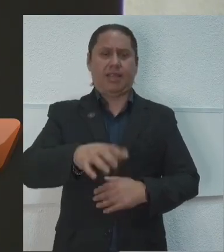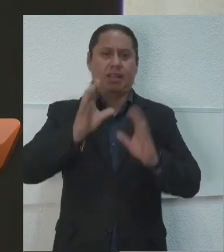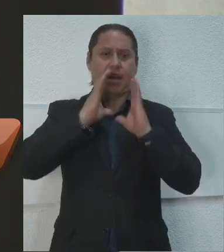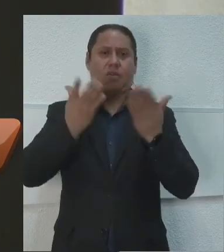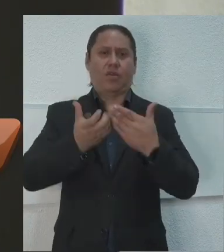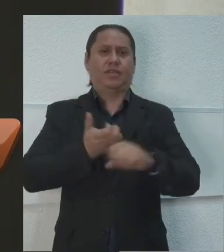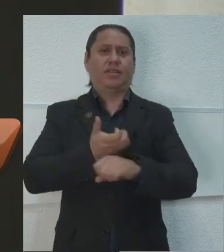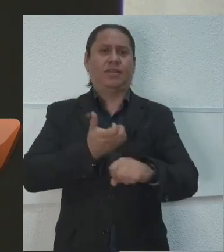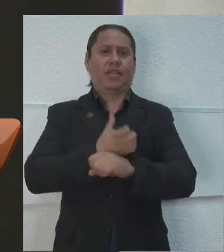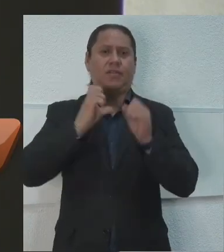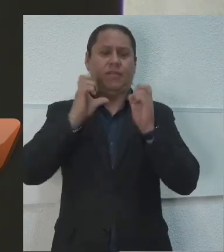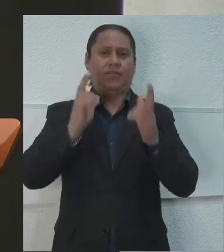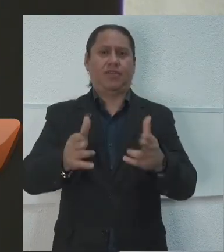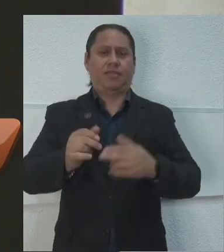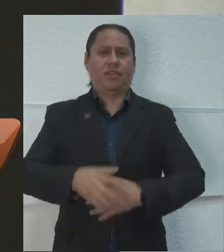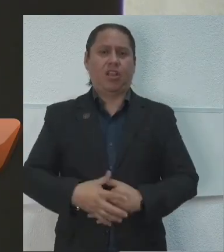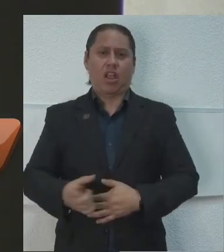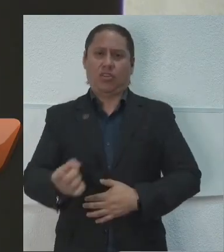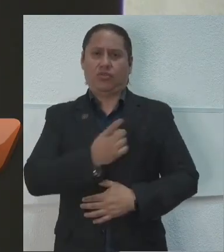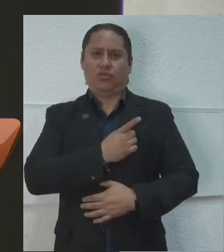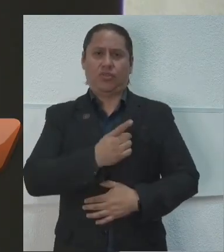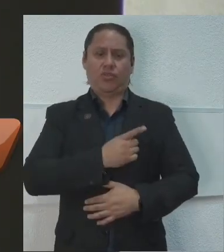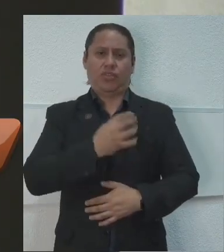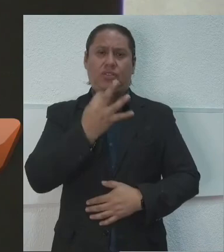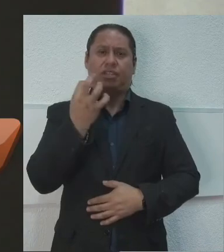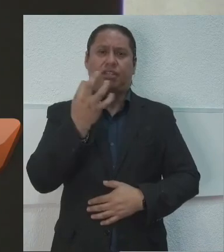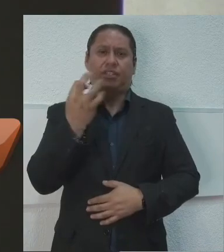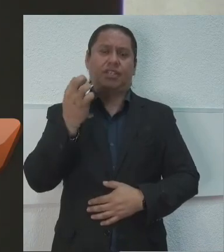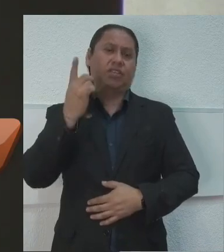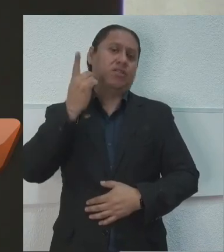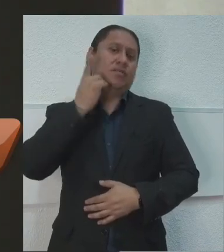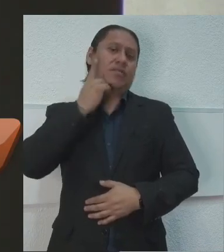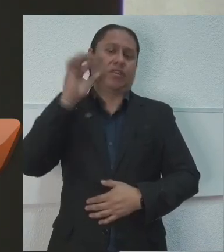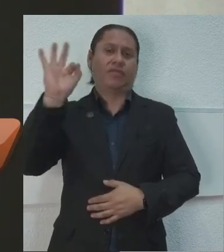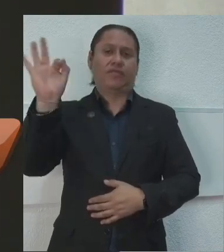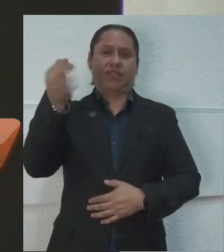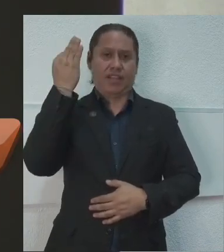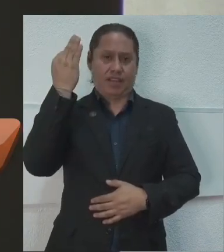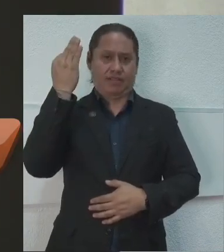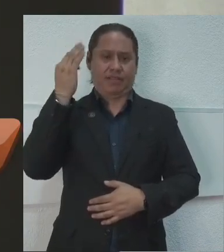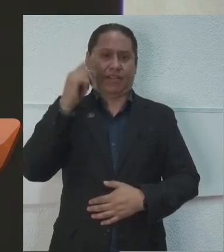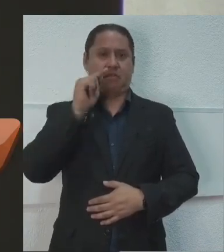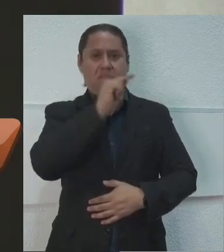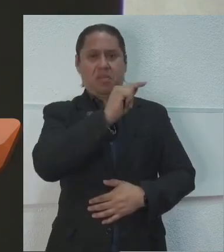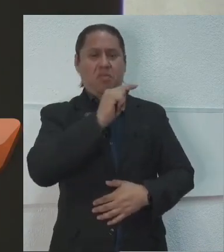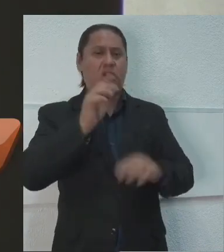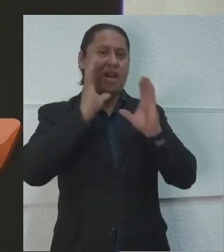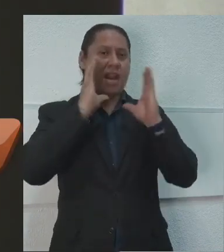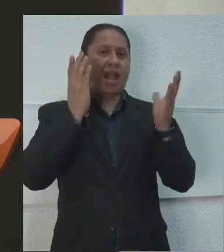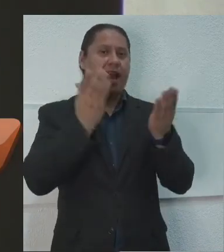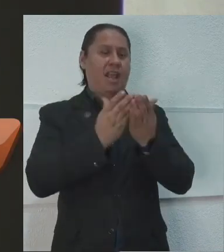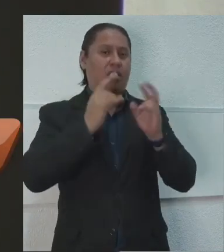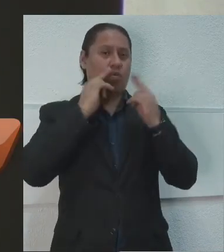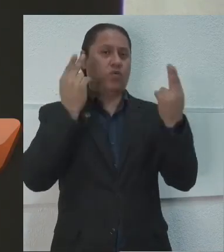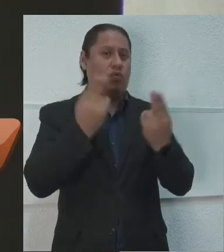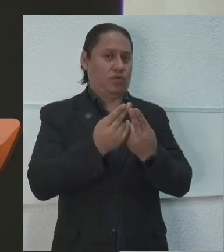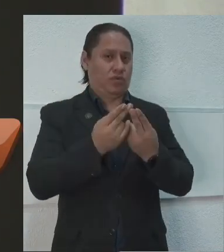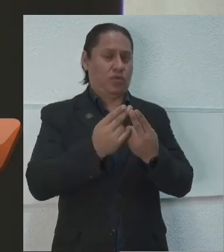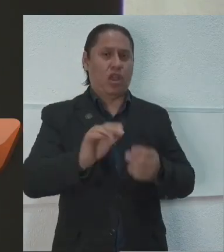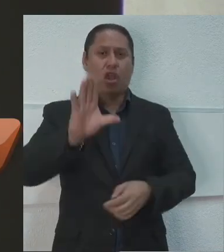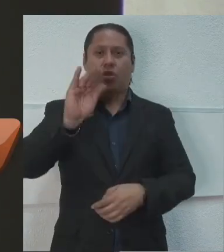Estado de Chiapas, que solo hubieran 300 diputados federales en la Cámara Federal, que solo